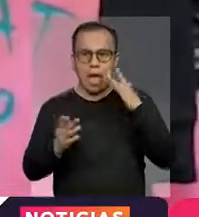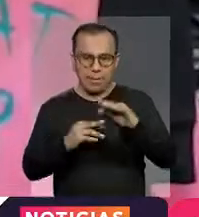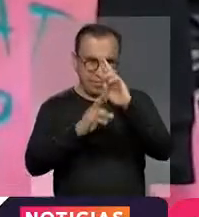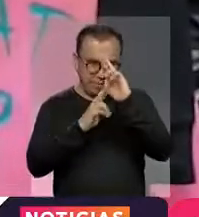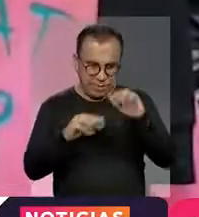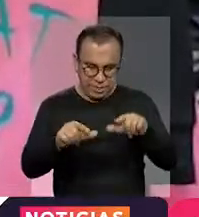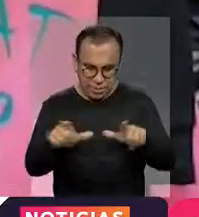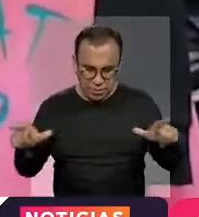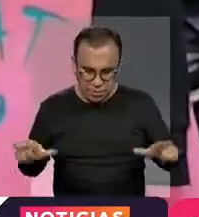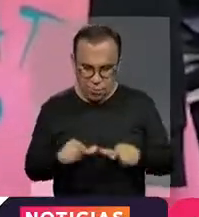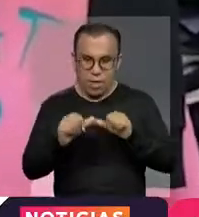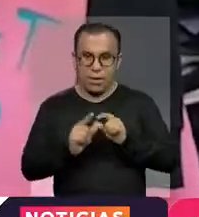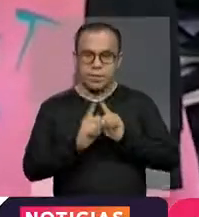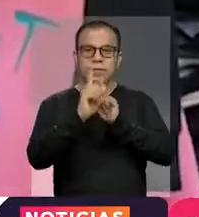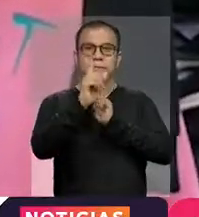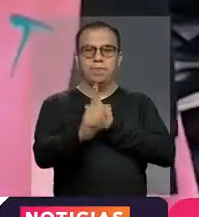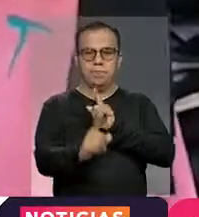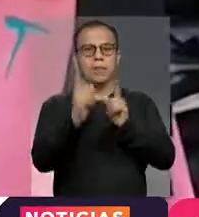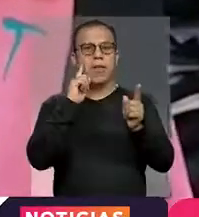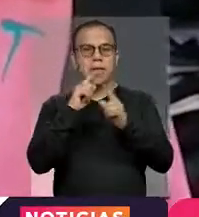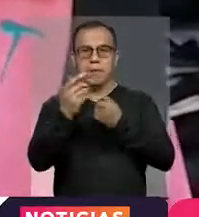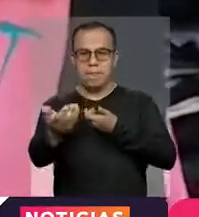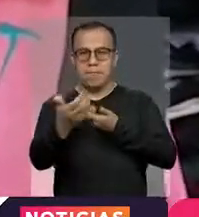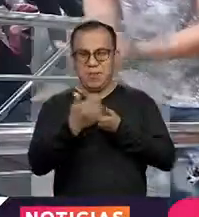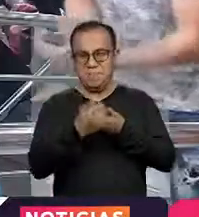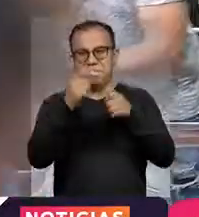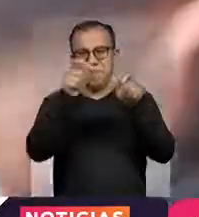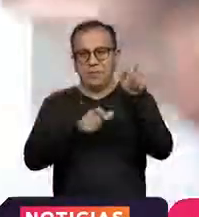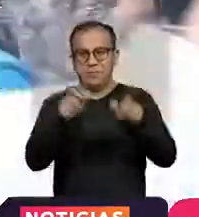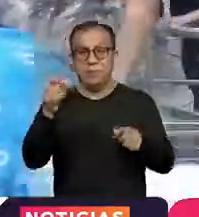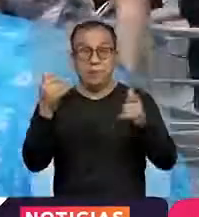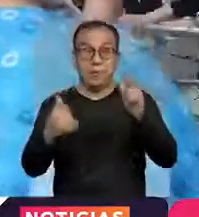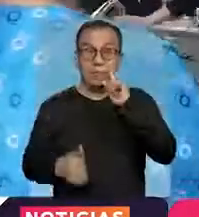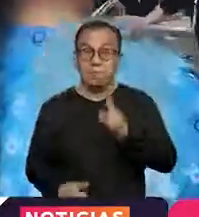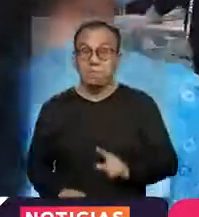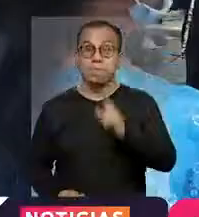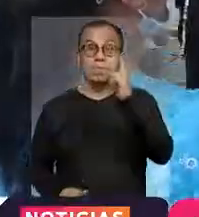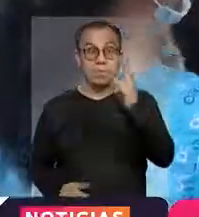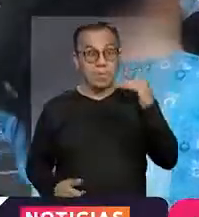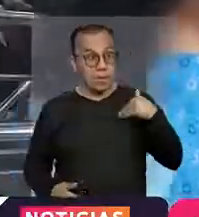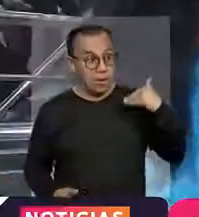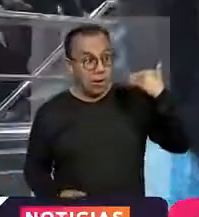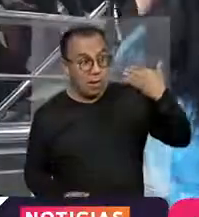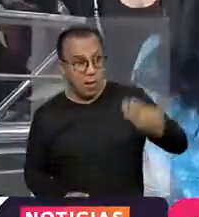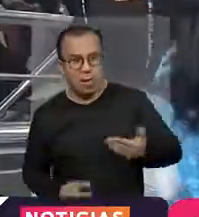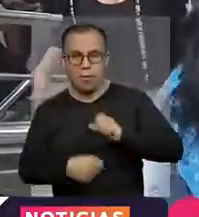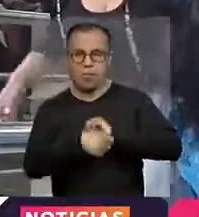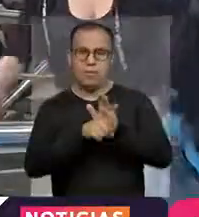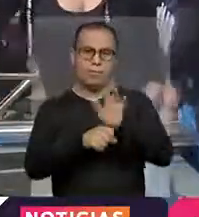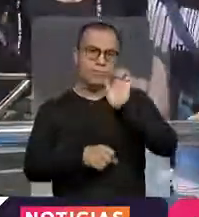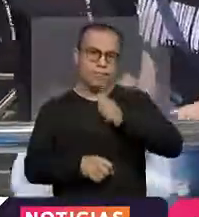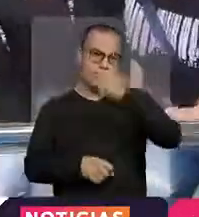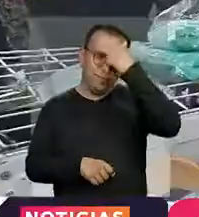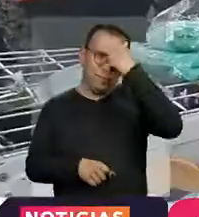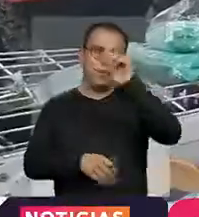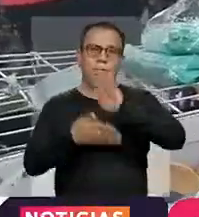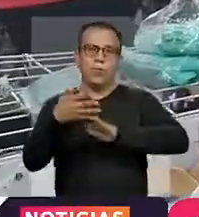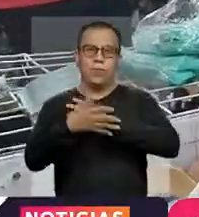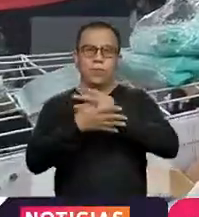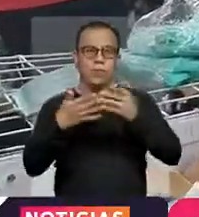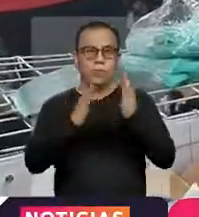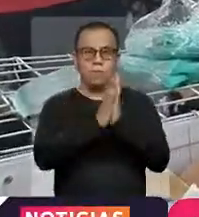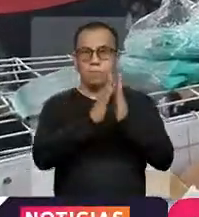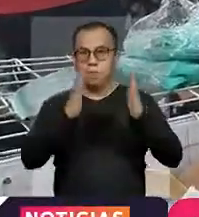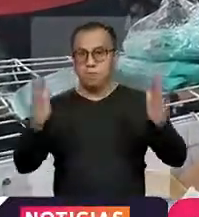para la distancia con el cliente. Es la primera vez después de la pandemia que priorizan el horario extendido y que